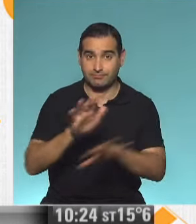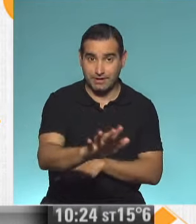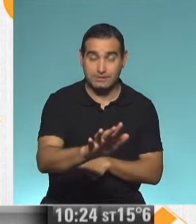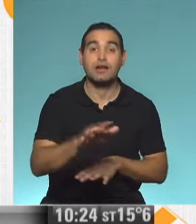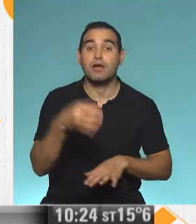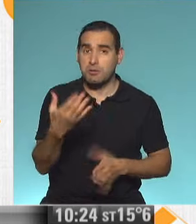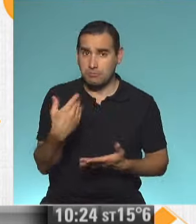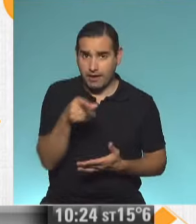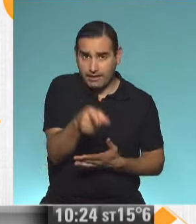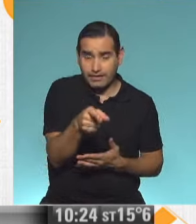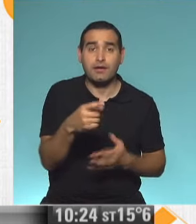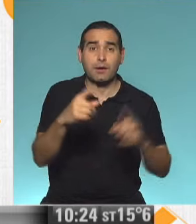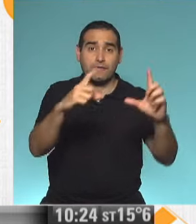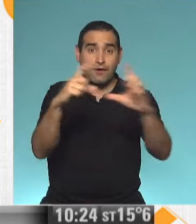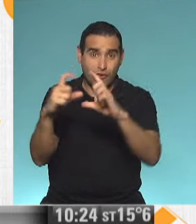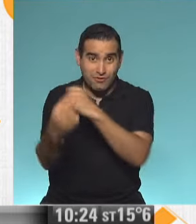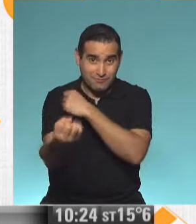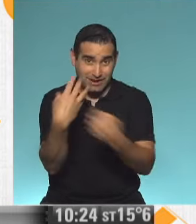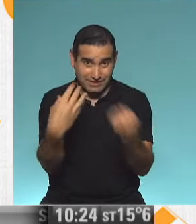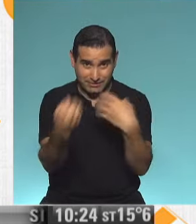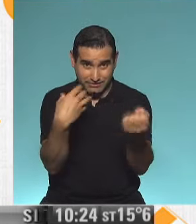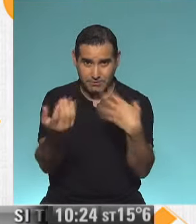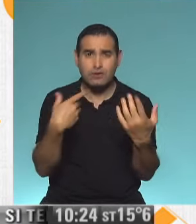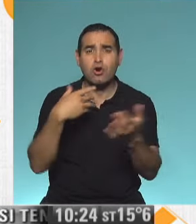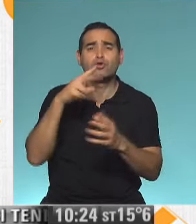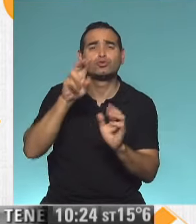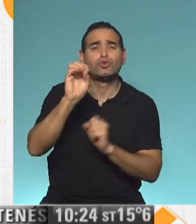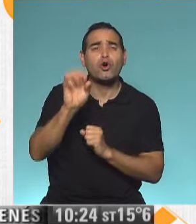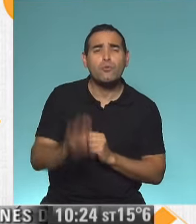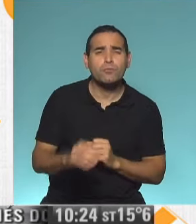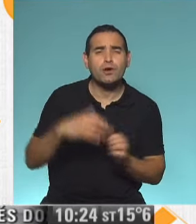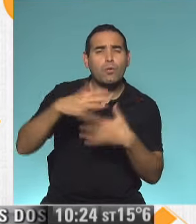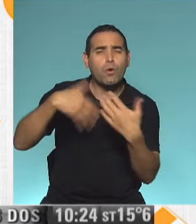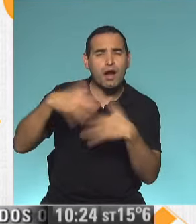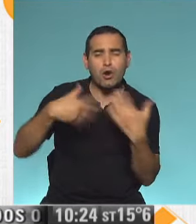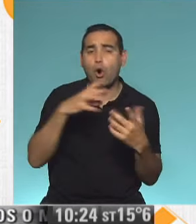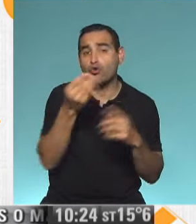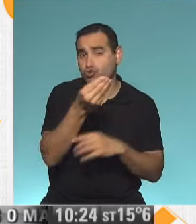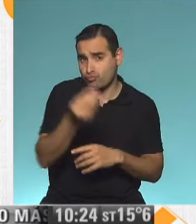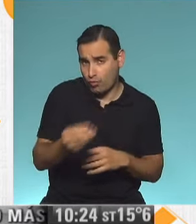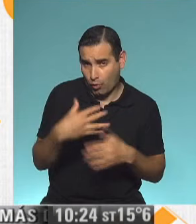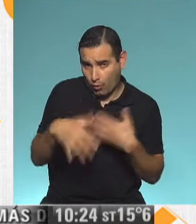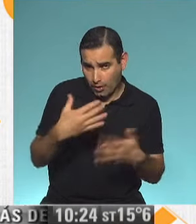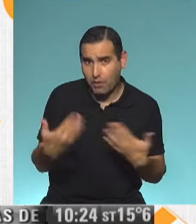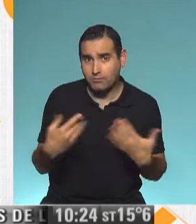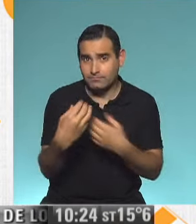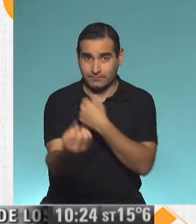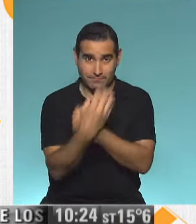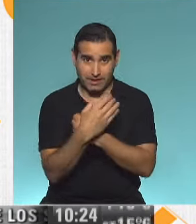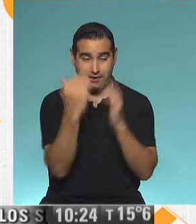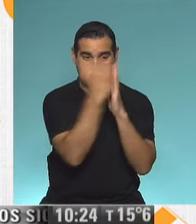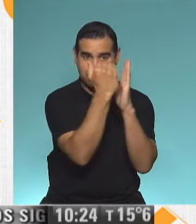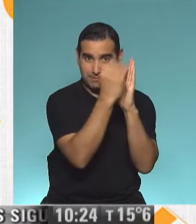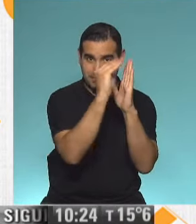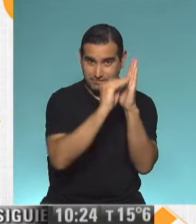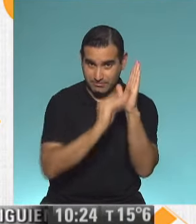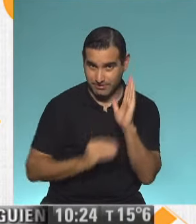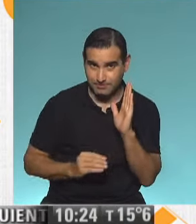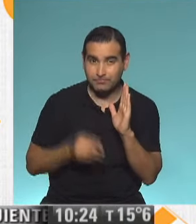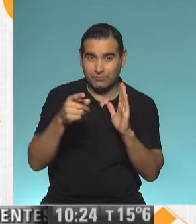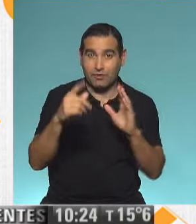pueden mandar fotos con nombres de juegos. O dibujos también. O dibujo de juego para agregar a nuestra colección. Ahí mismo en la